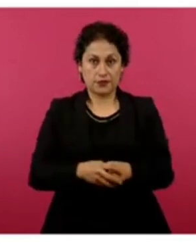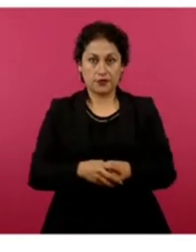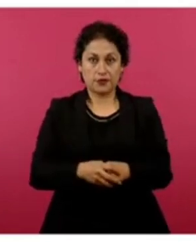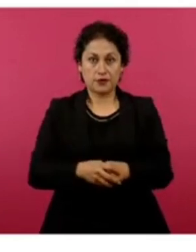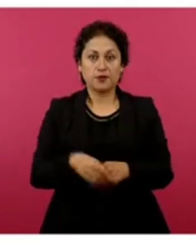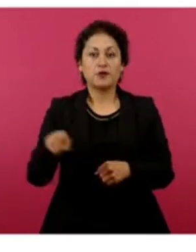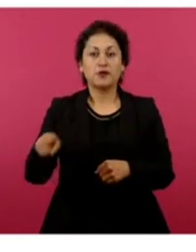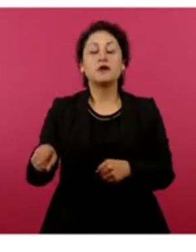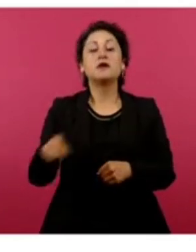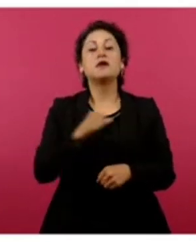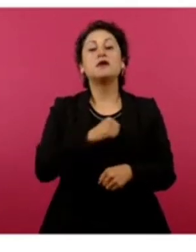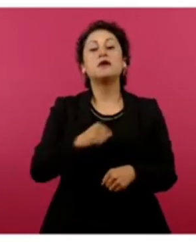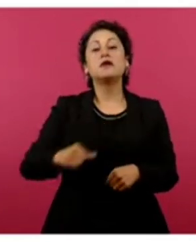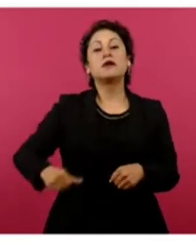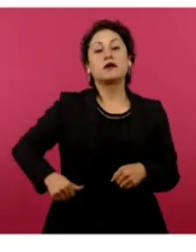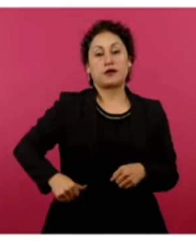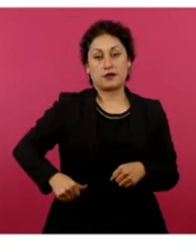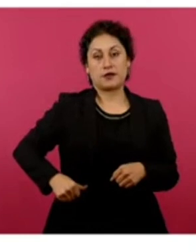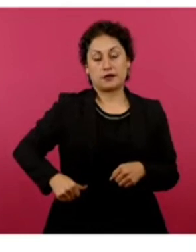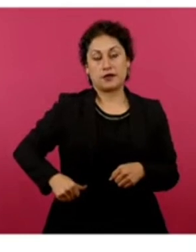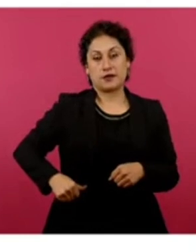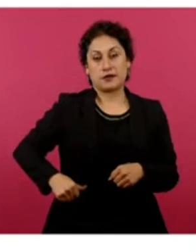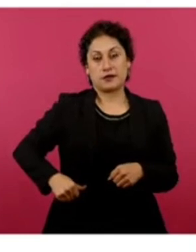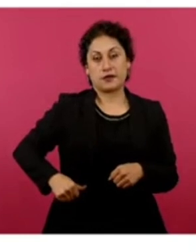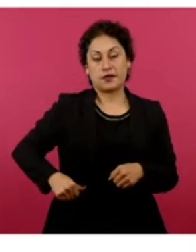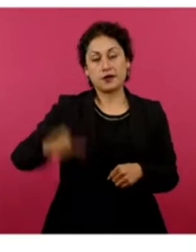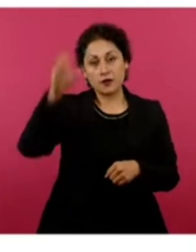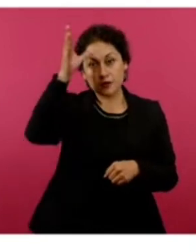la delegación, ahora alcaldía Cuauhtémoc,